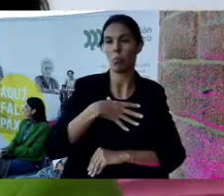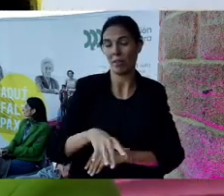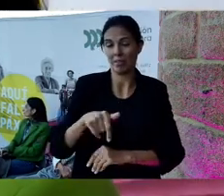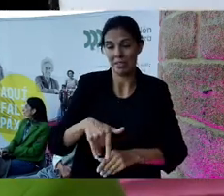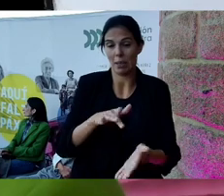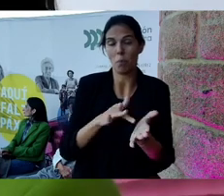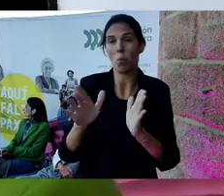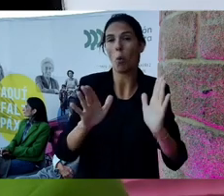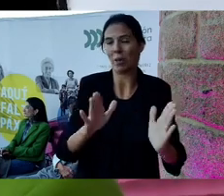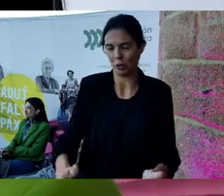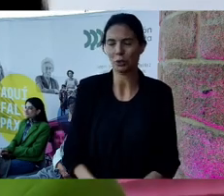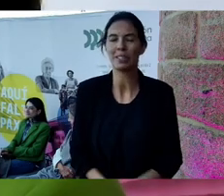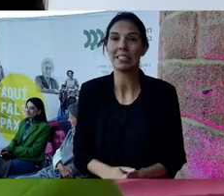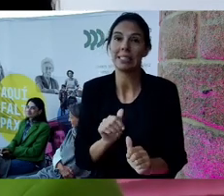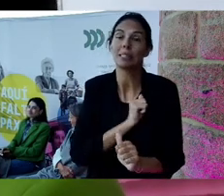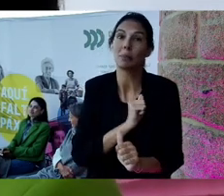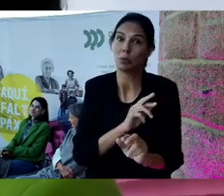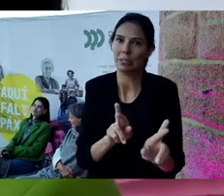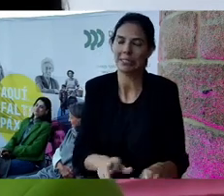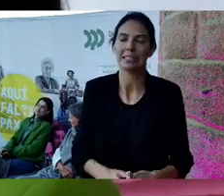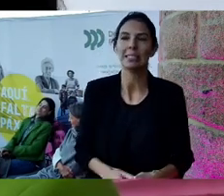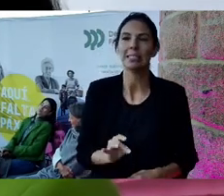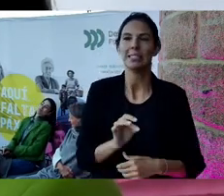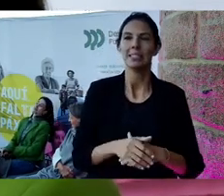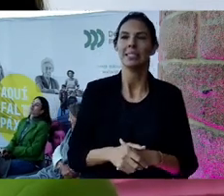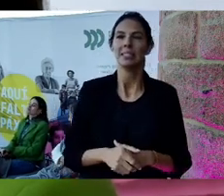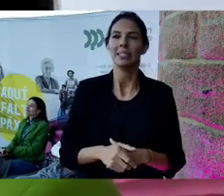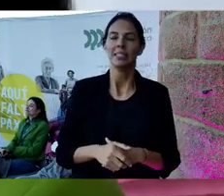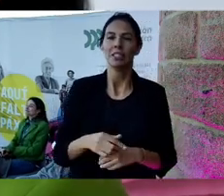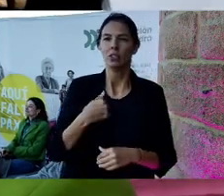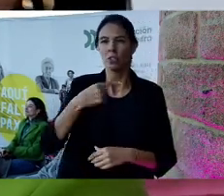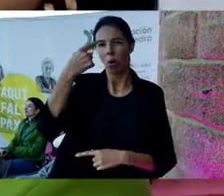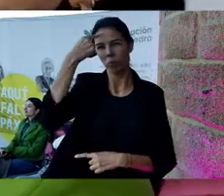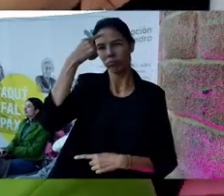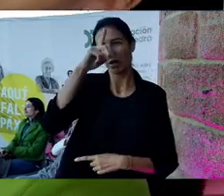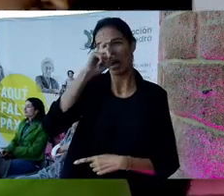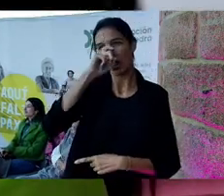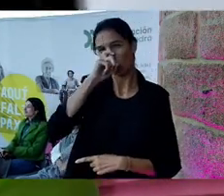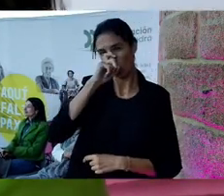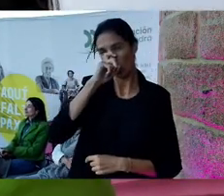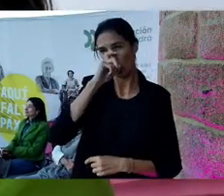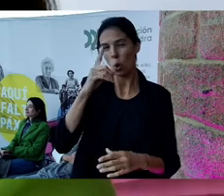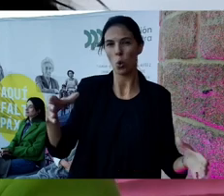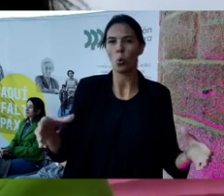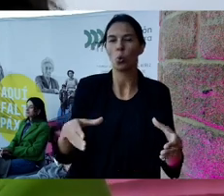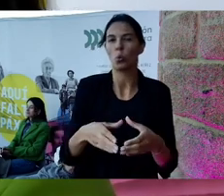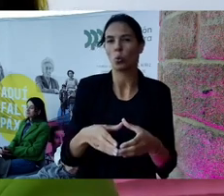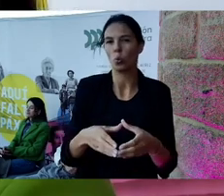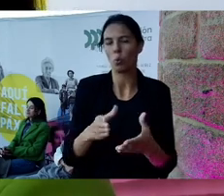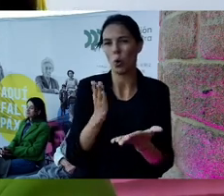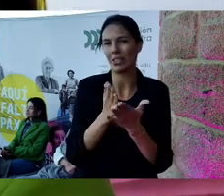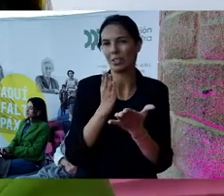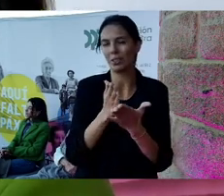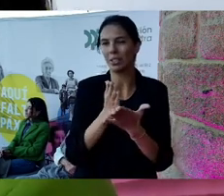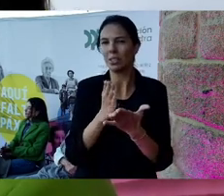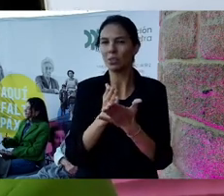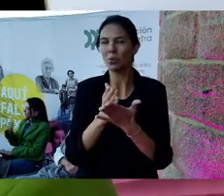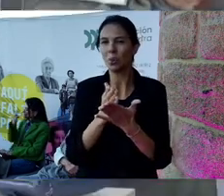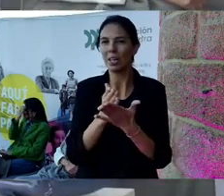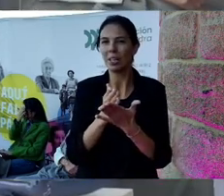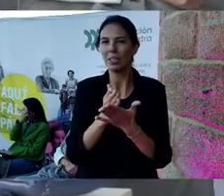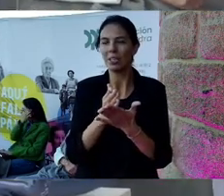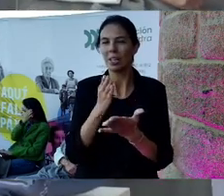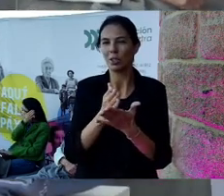este momento que le ha tocado vivir. Esperemos que sí. Yo recuerdo un grupo